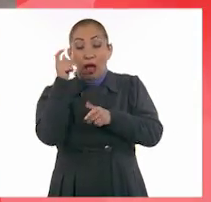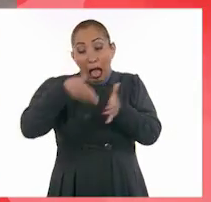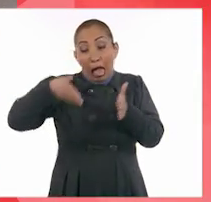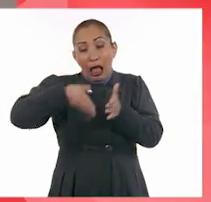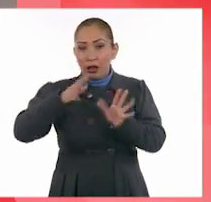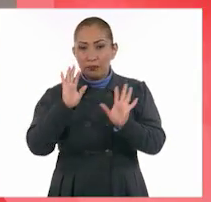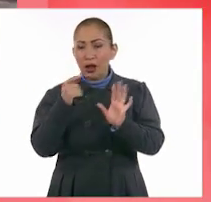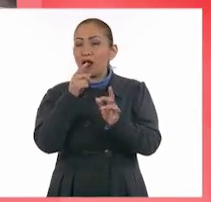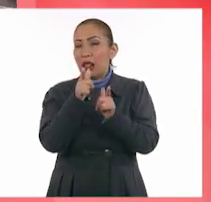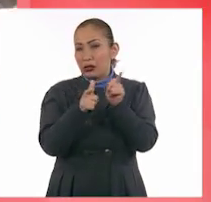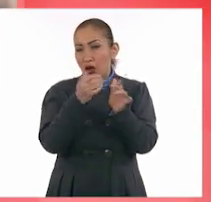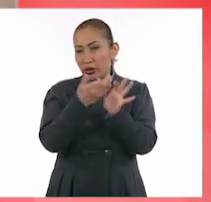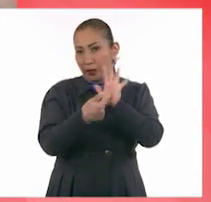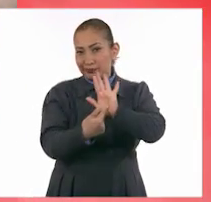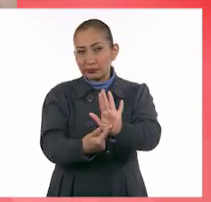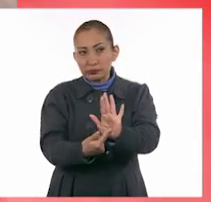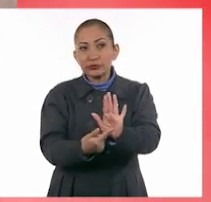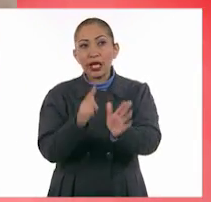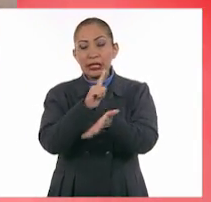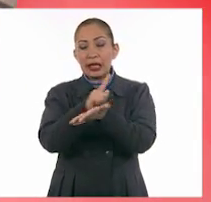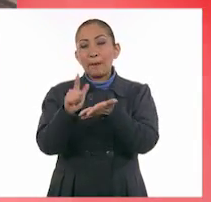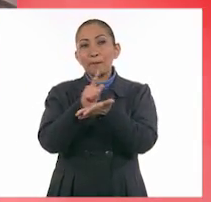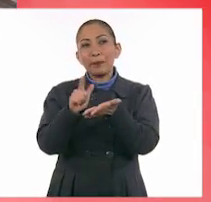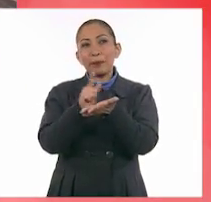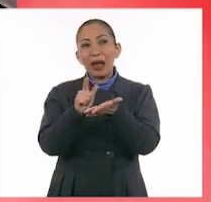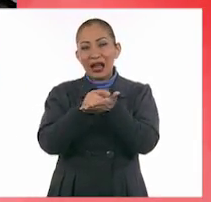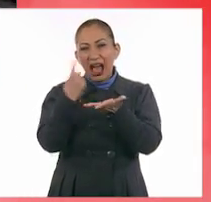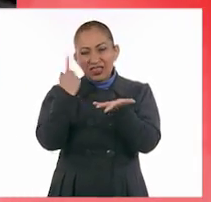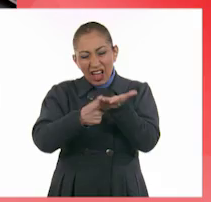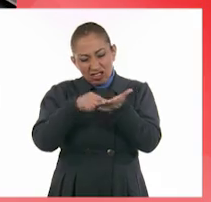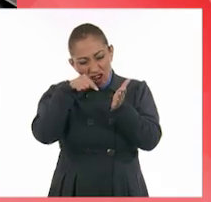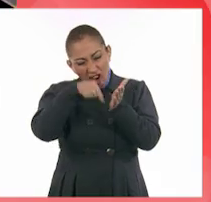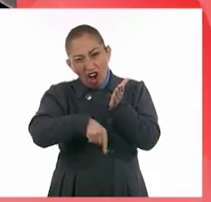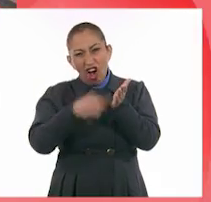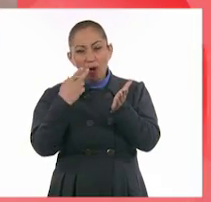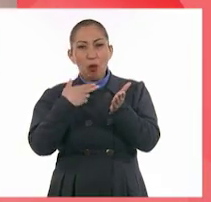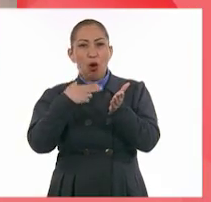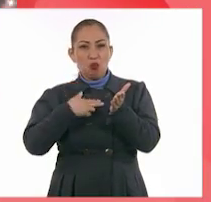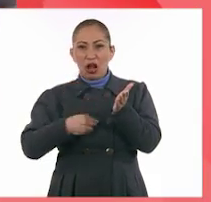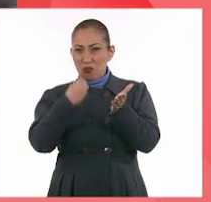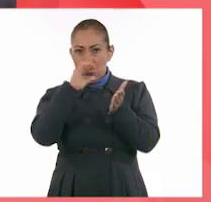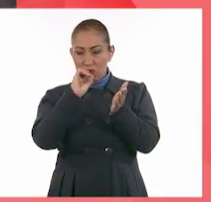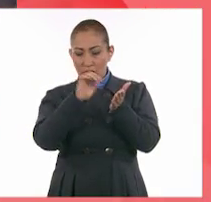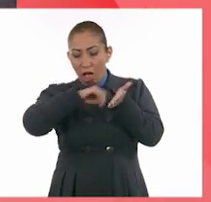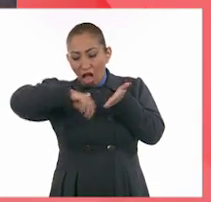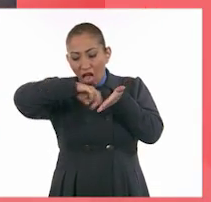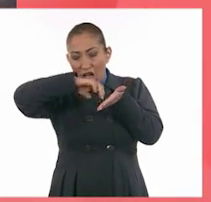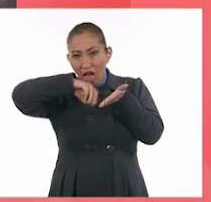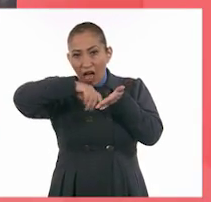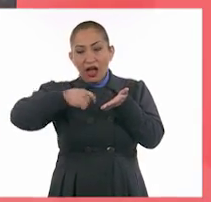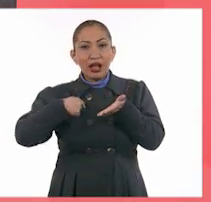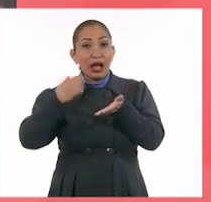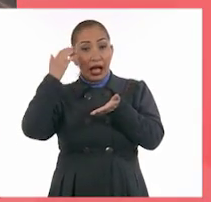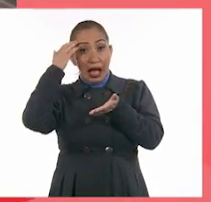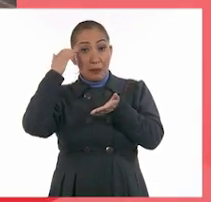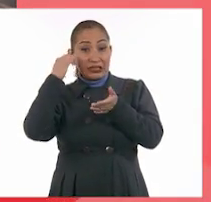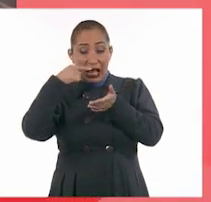Ahí lo que está haciendo Jorge es limpiarle un poco de las vísceras que no son de consumo humano. que se encuentran en la parte de la